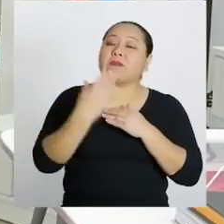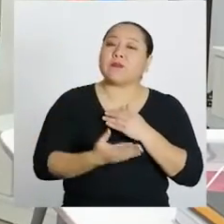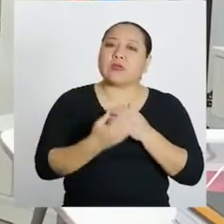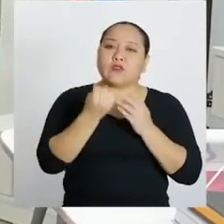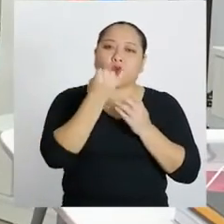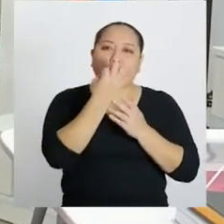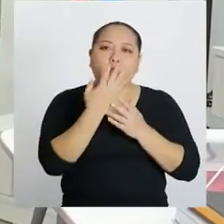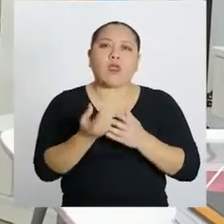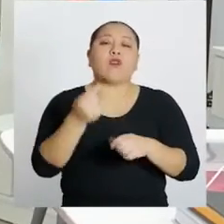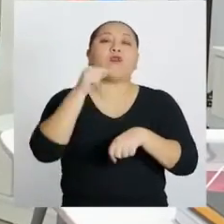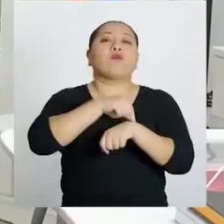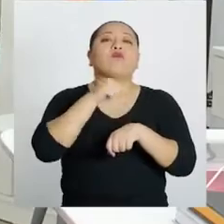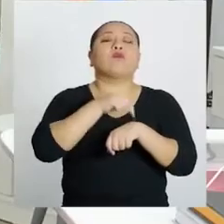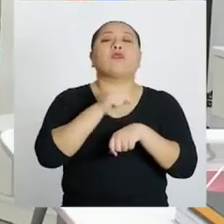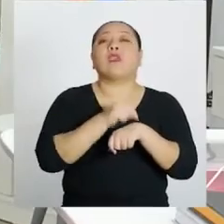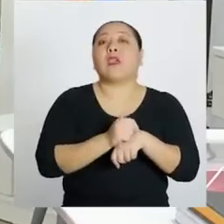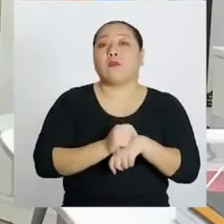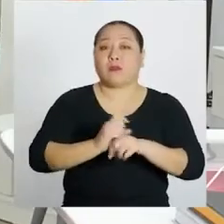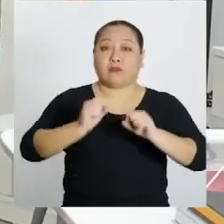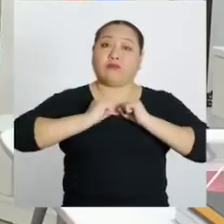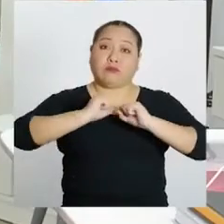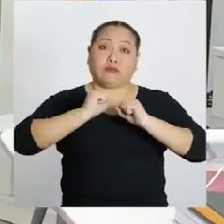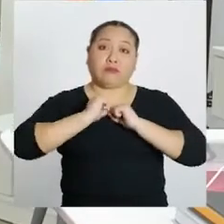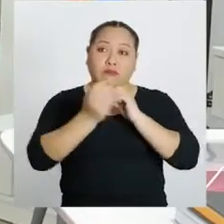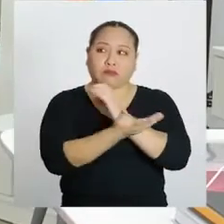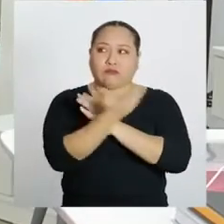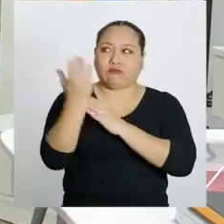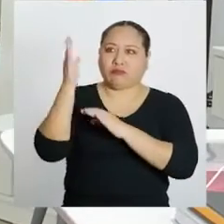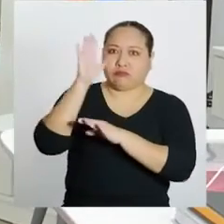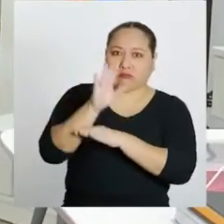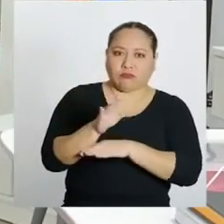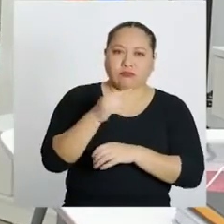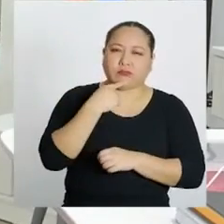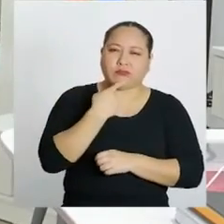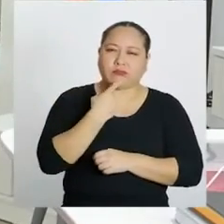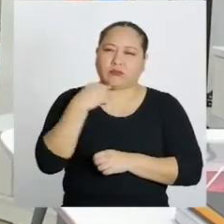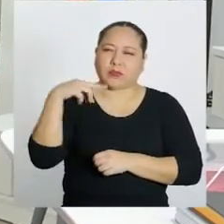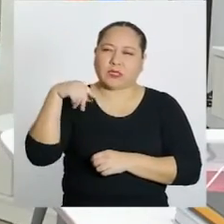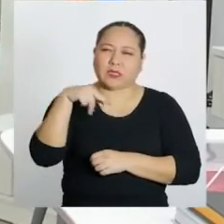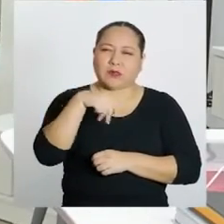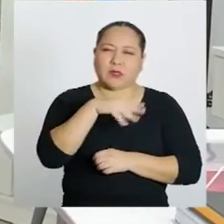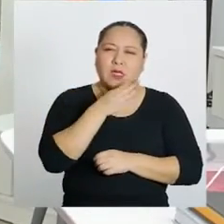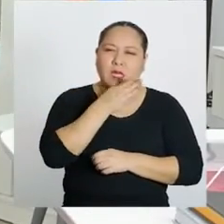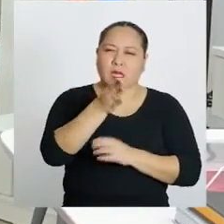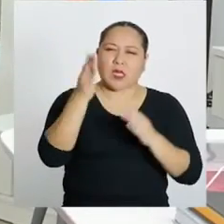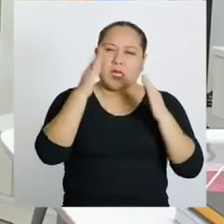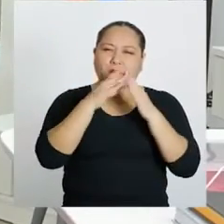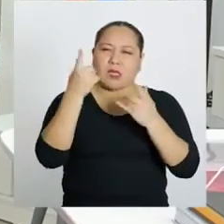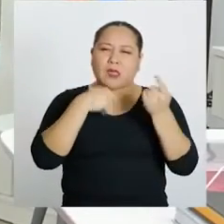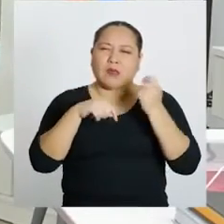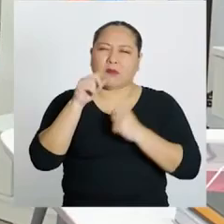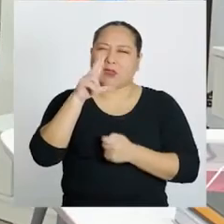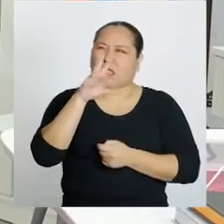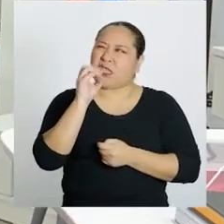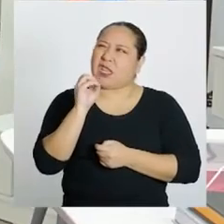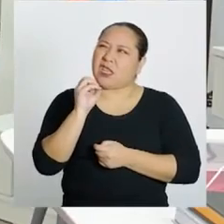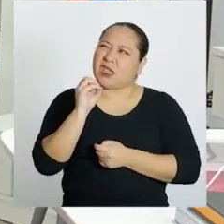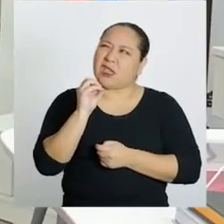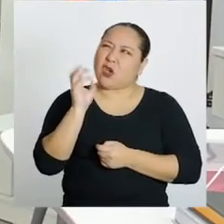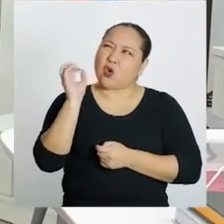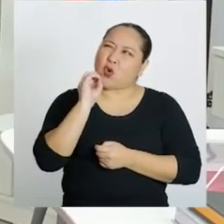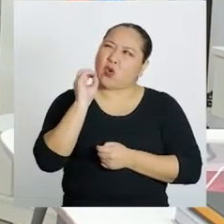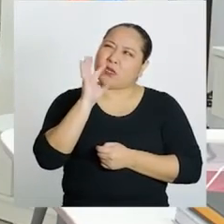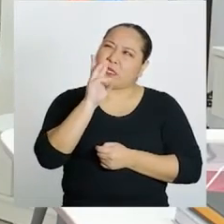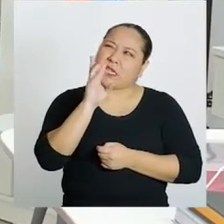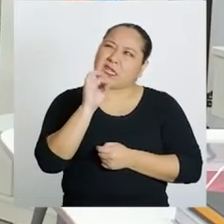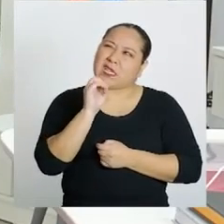la cantidad de tiempo que realizo actividades físicas durante el día. ¿Mis caminatas a la bodega alcanzarán los 30 o 60 minutos